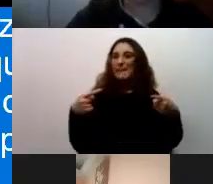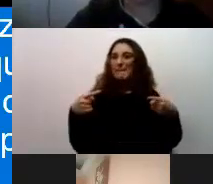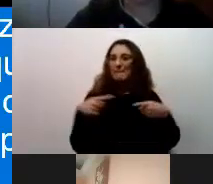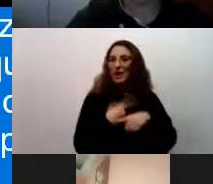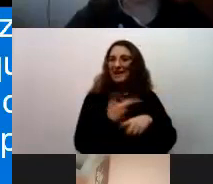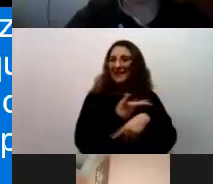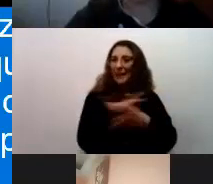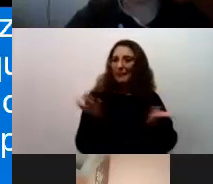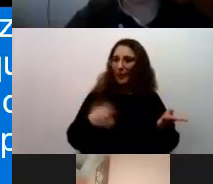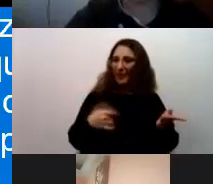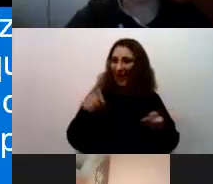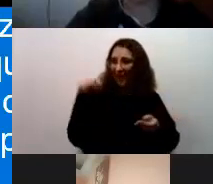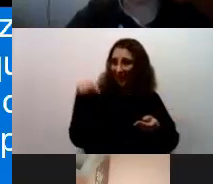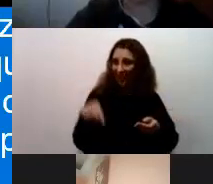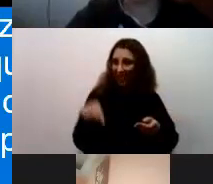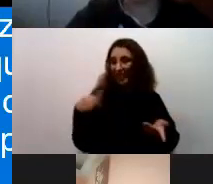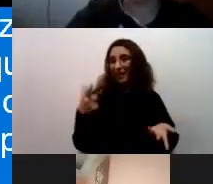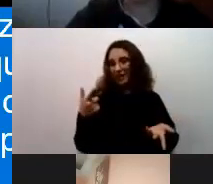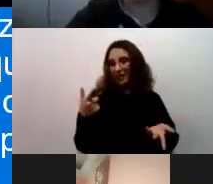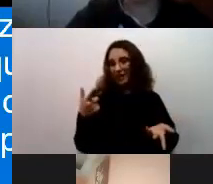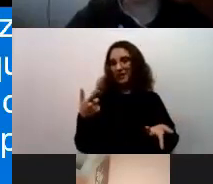en cuenta muy fundamentalmente el fallo